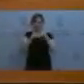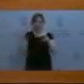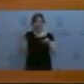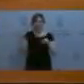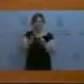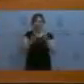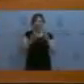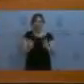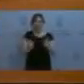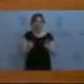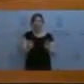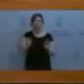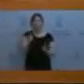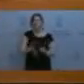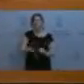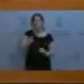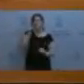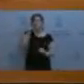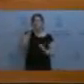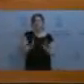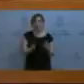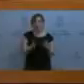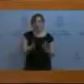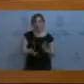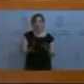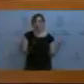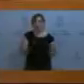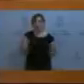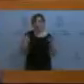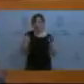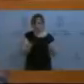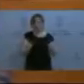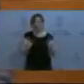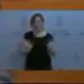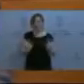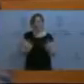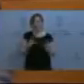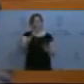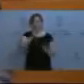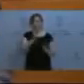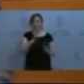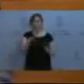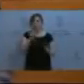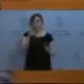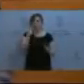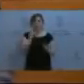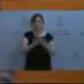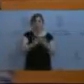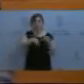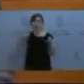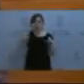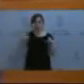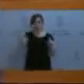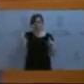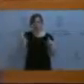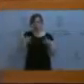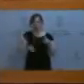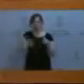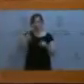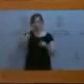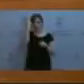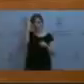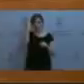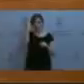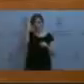no es que sea o no lo más importante, pero sí lo más urgente. Entre otras cosas porque es la muestra pictórica más importante del arte europeo de los